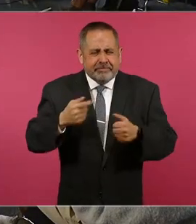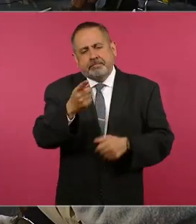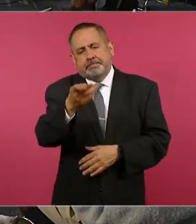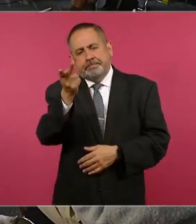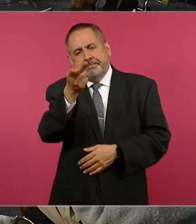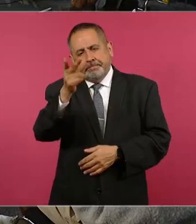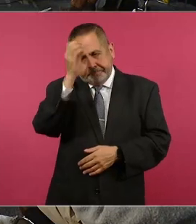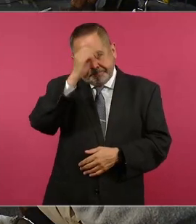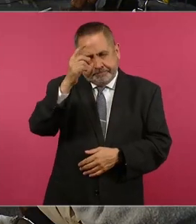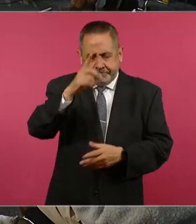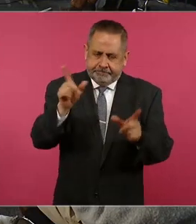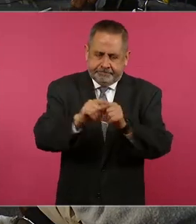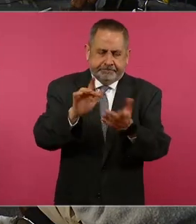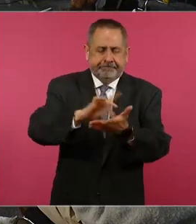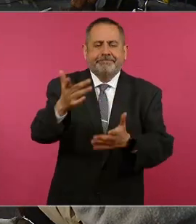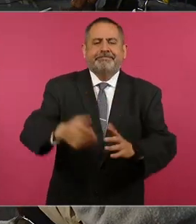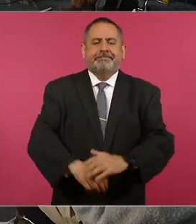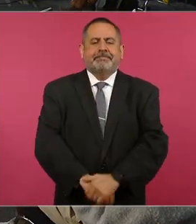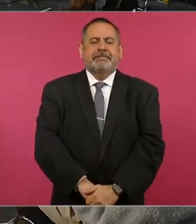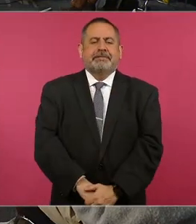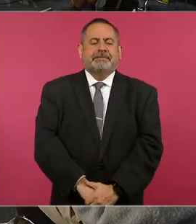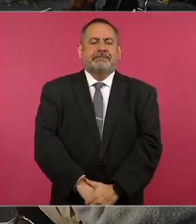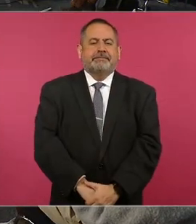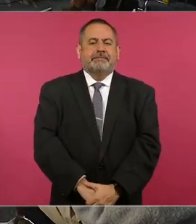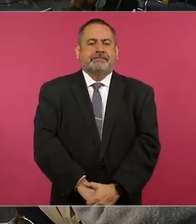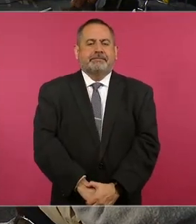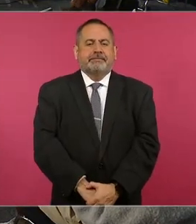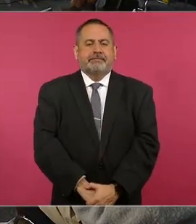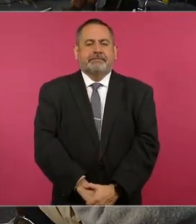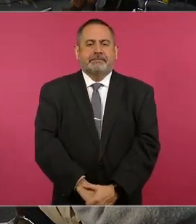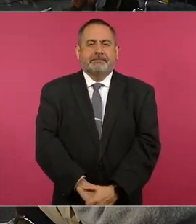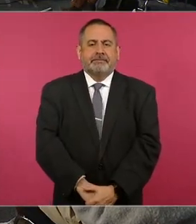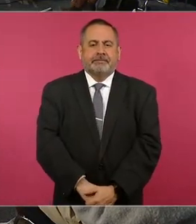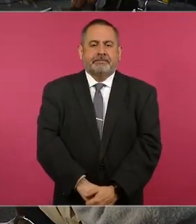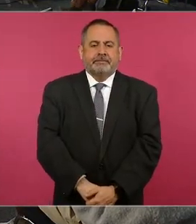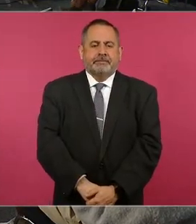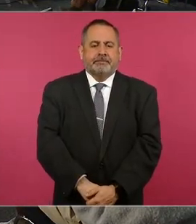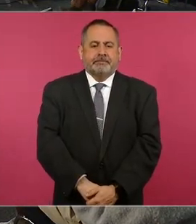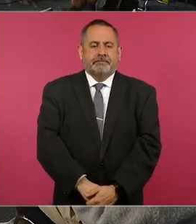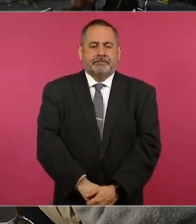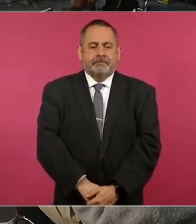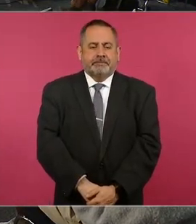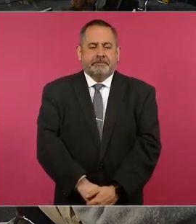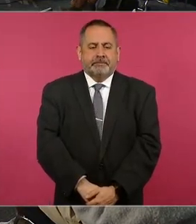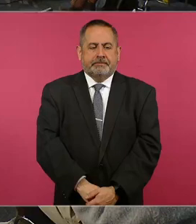fácilmente gracias presidente pues es muy